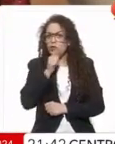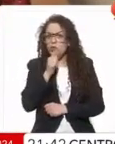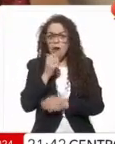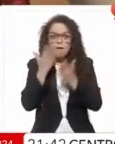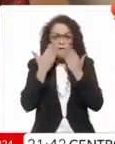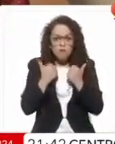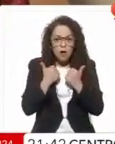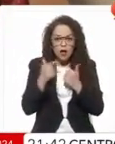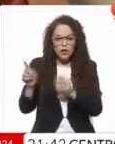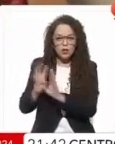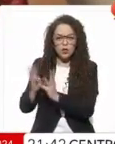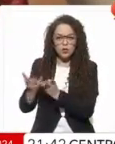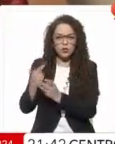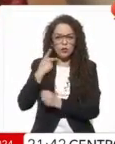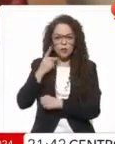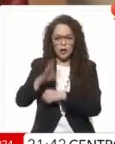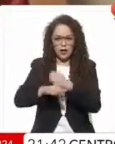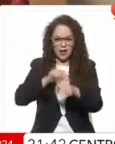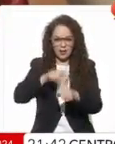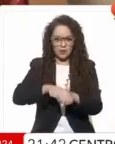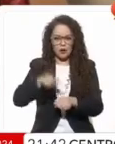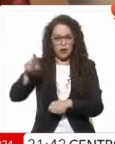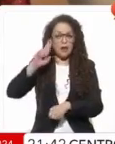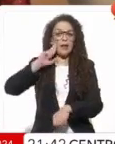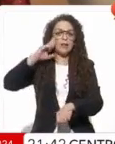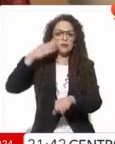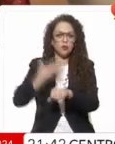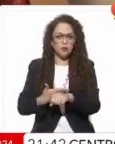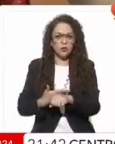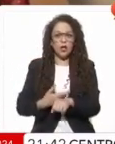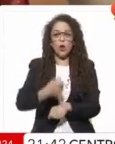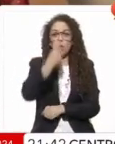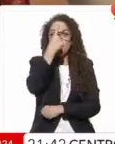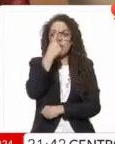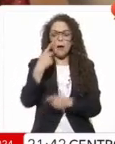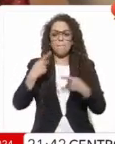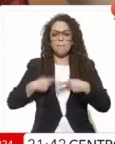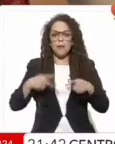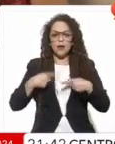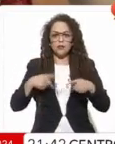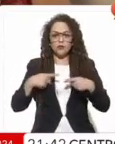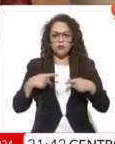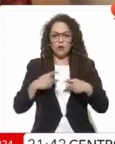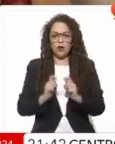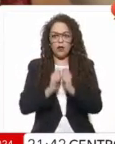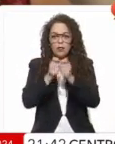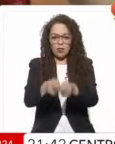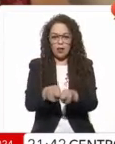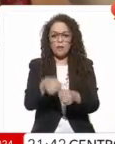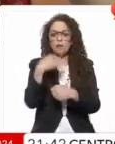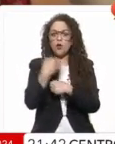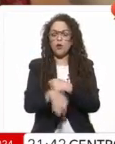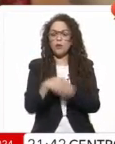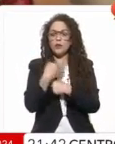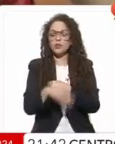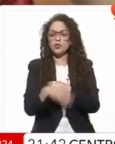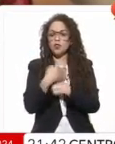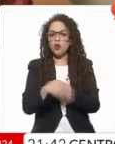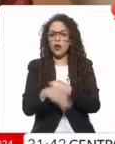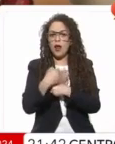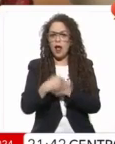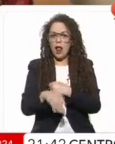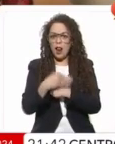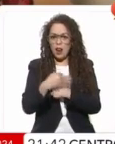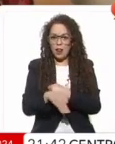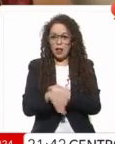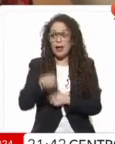Político Nacional tiene la responsabilidad de nombrar a una presidencia o a una dirigencia provisional para